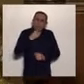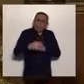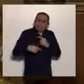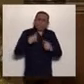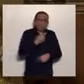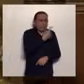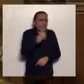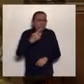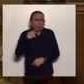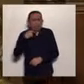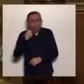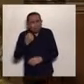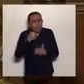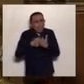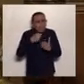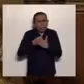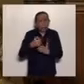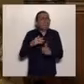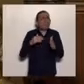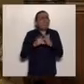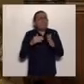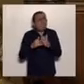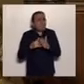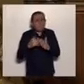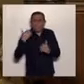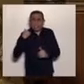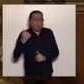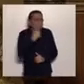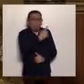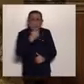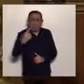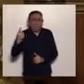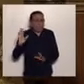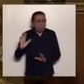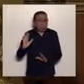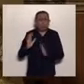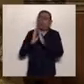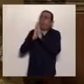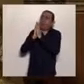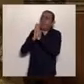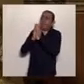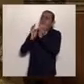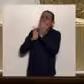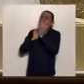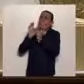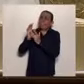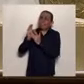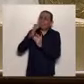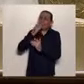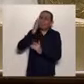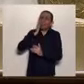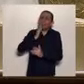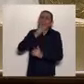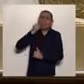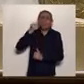de cada uno de sus hijos según el llamado que Dios libremente les hace. Oremos. Jesús,